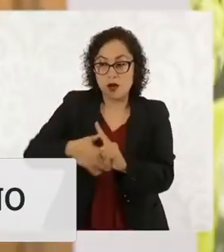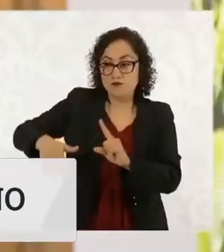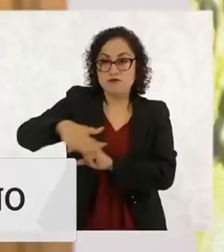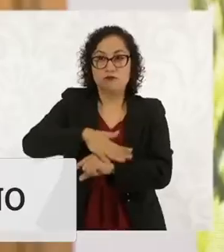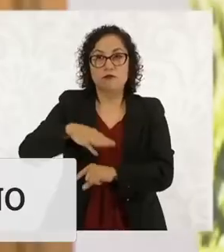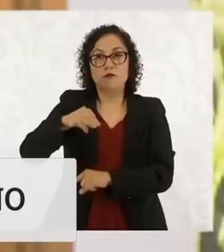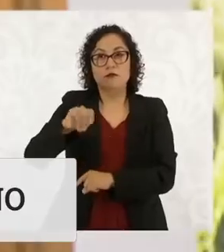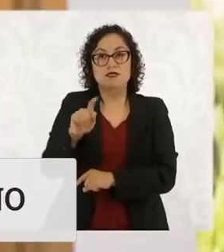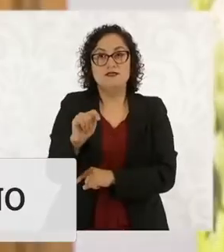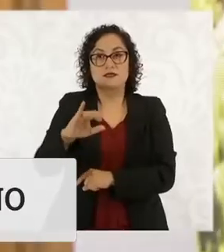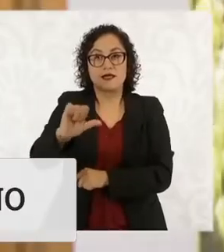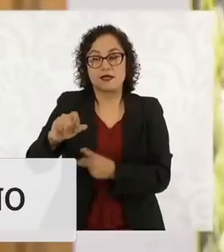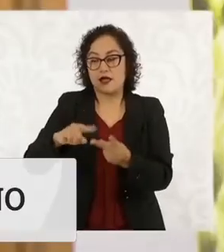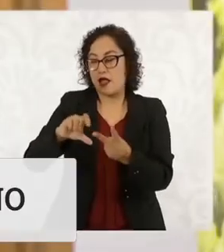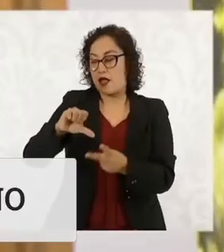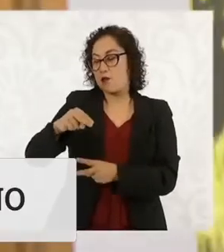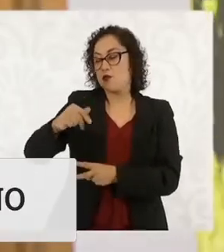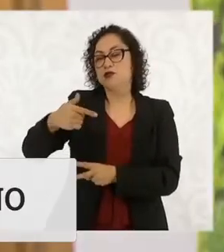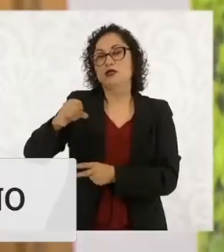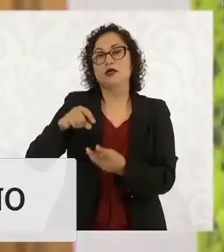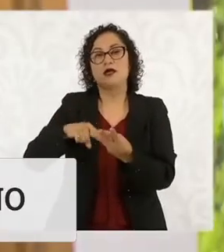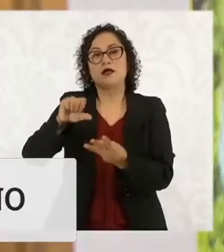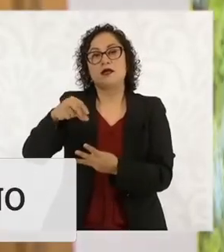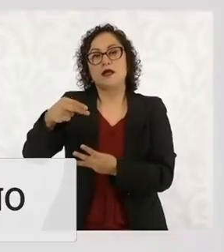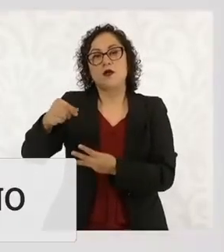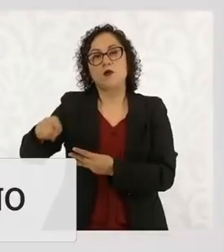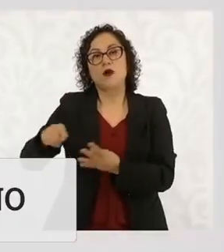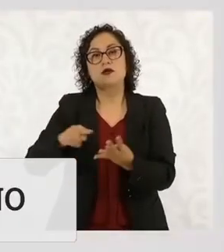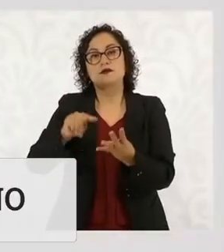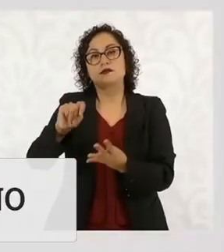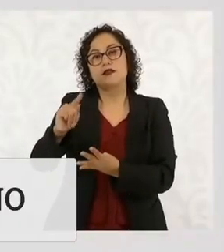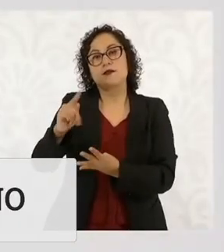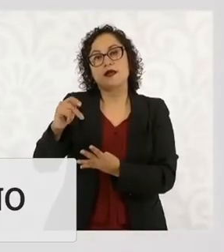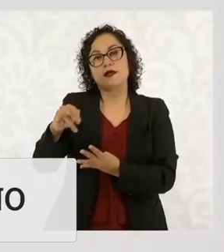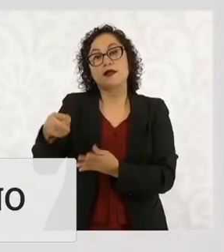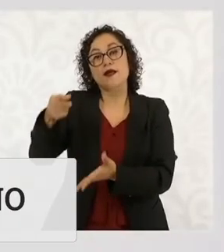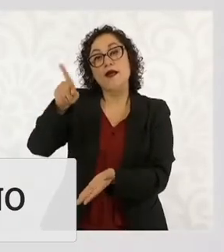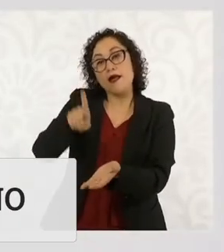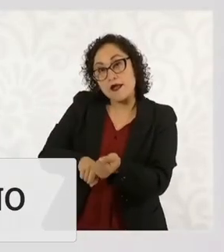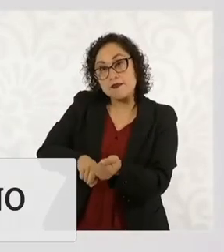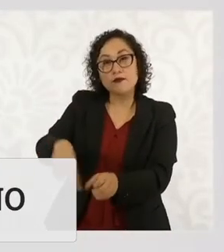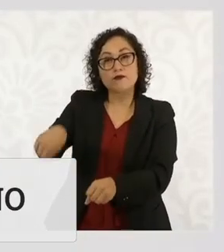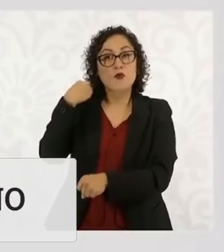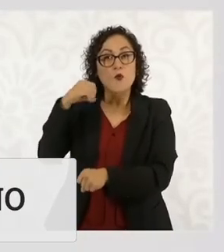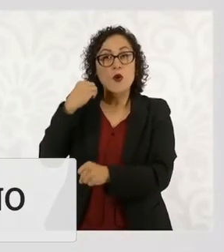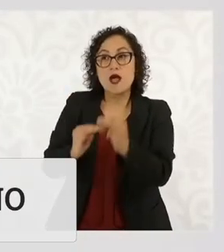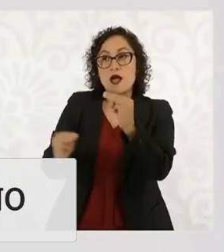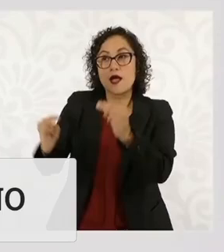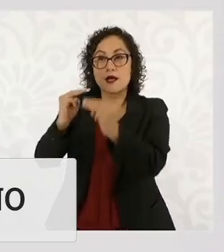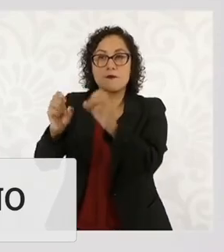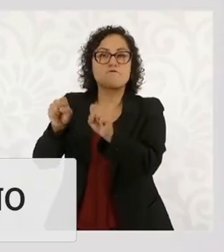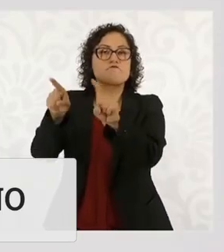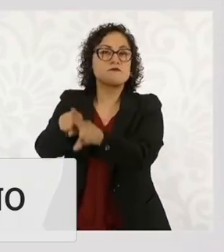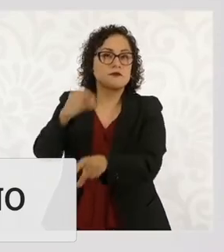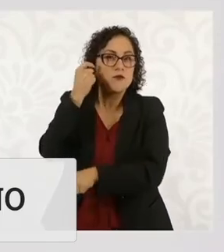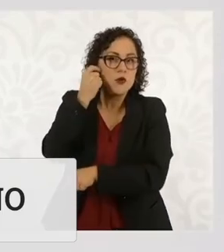mixteca, Amuzga, Nahua y Tlapaneca de las montañas de Oaxaca y de